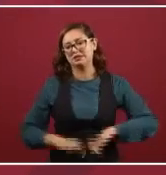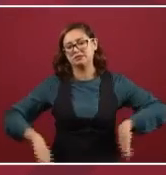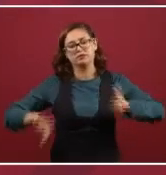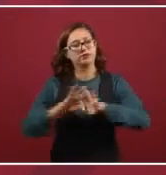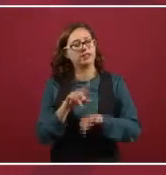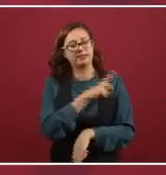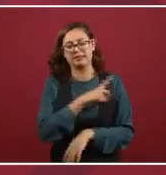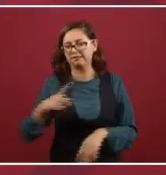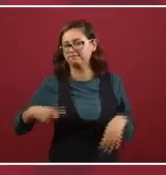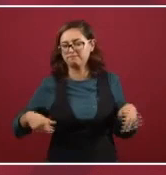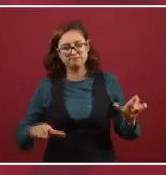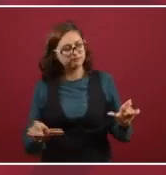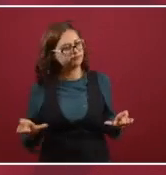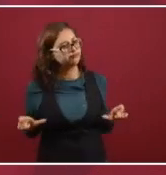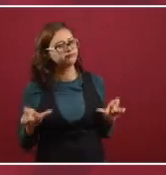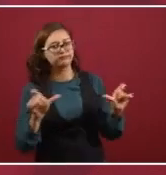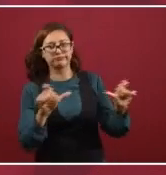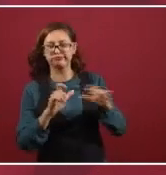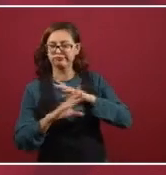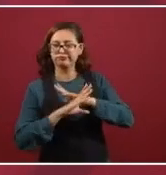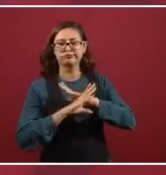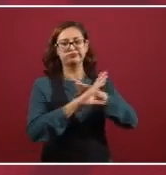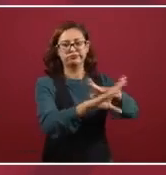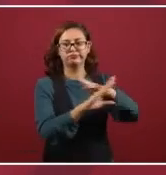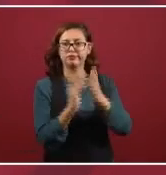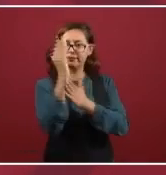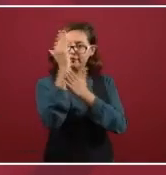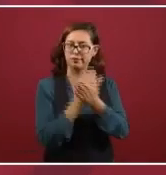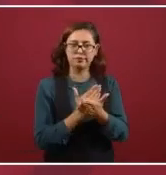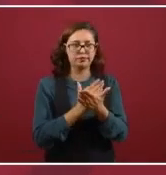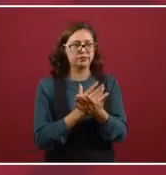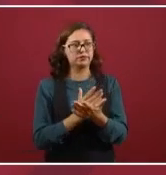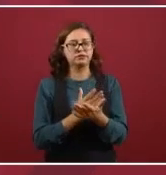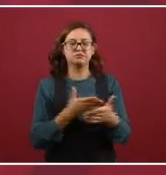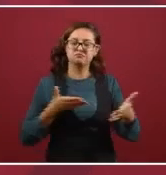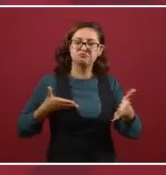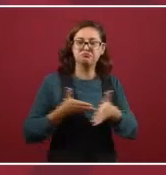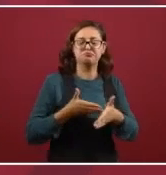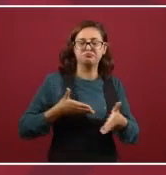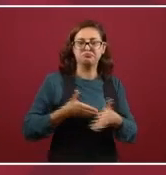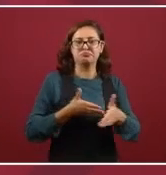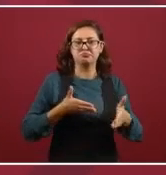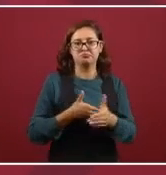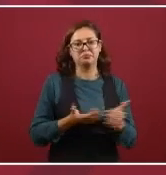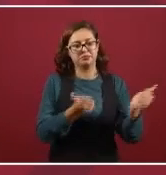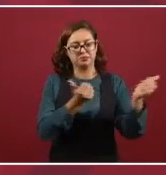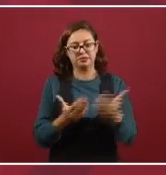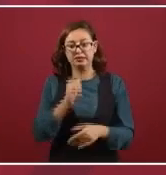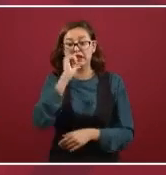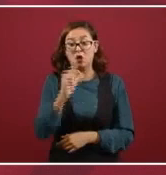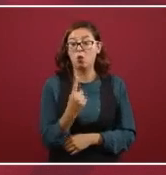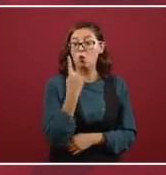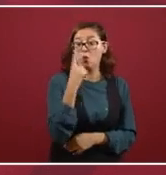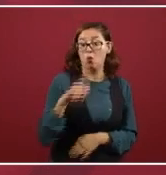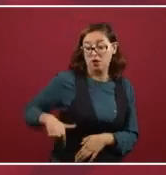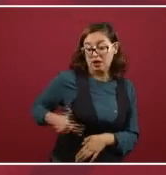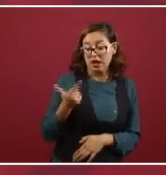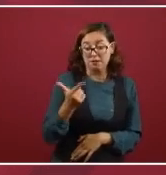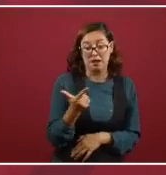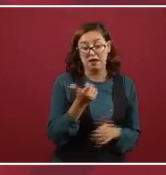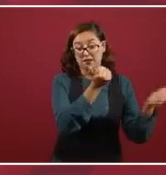obstaculizar, reducir y controlar ese tráfico de armas hacia México. Cada arma que pasa a México puede ser